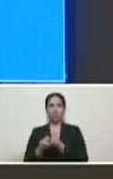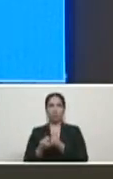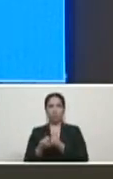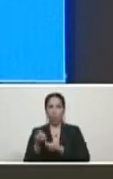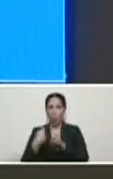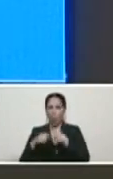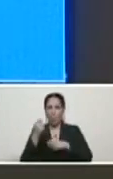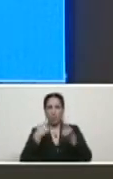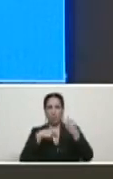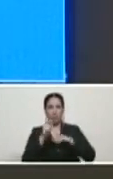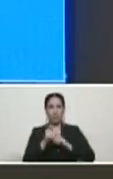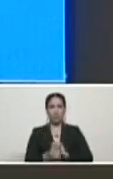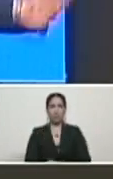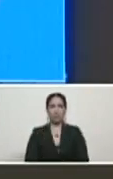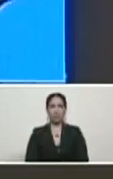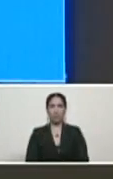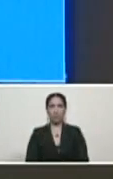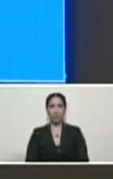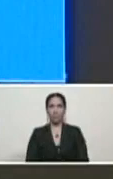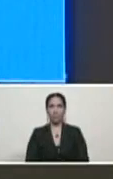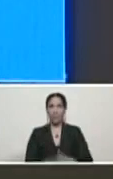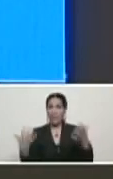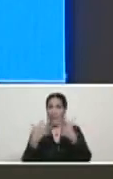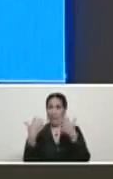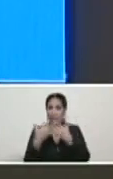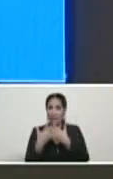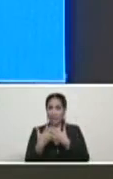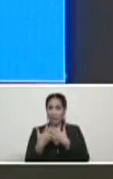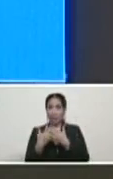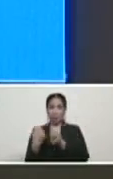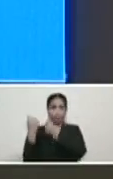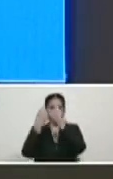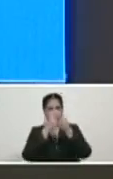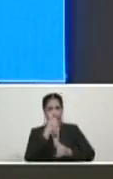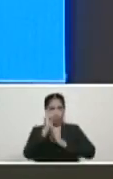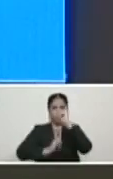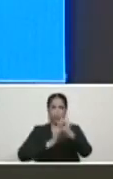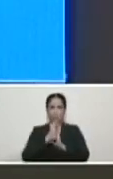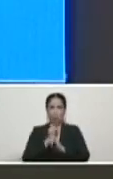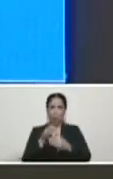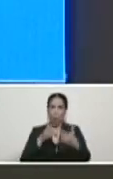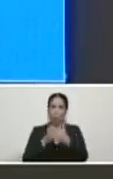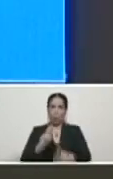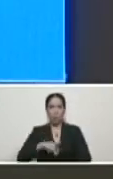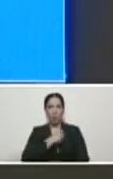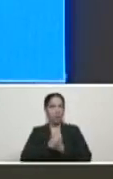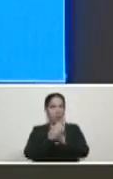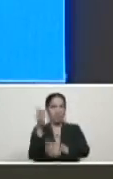comercial. La guerra económica internacional contra nuestra amada Venezuela,